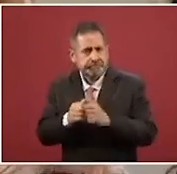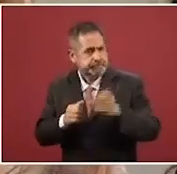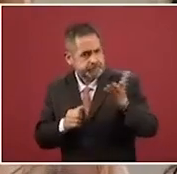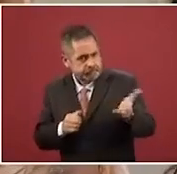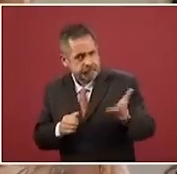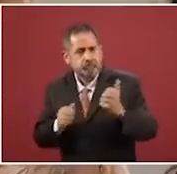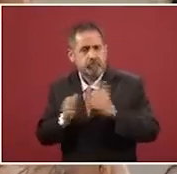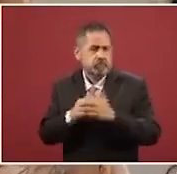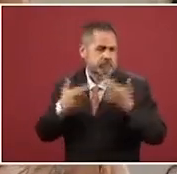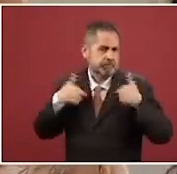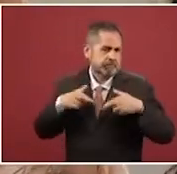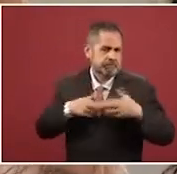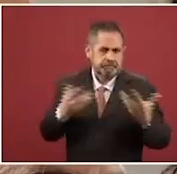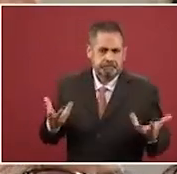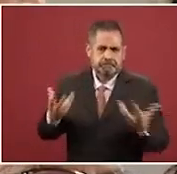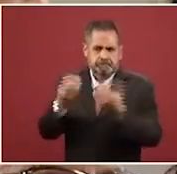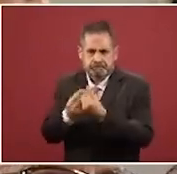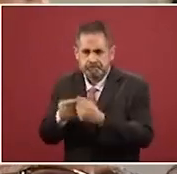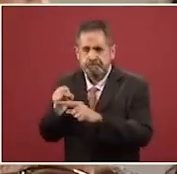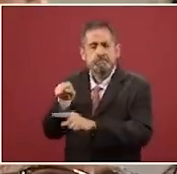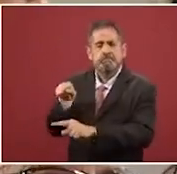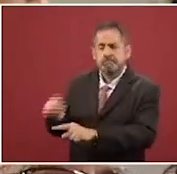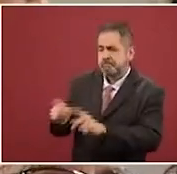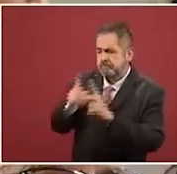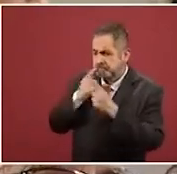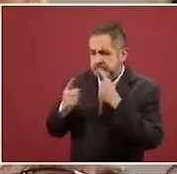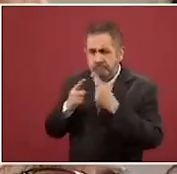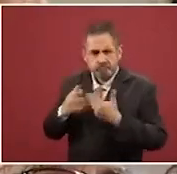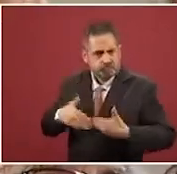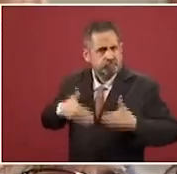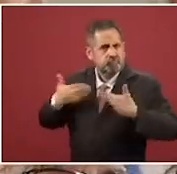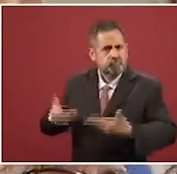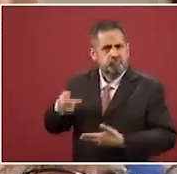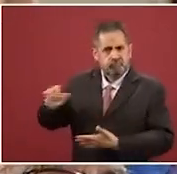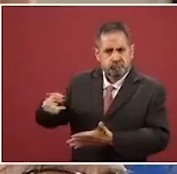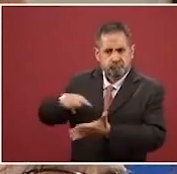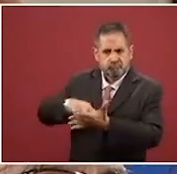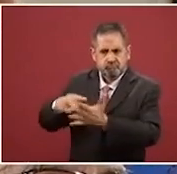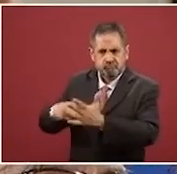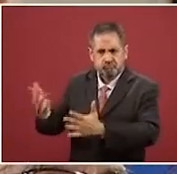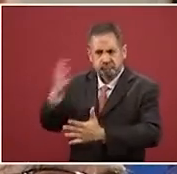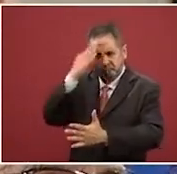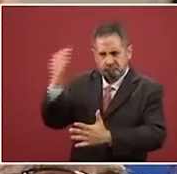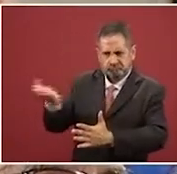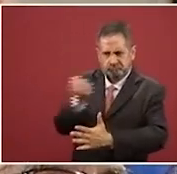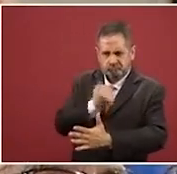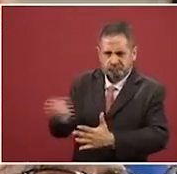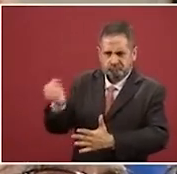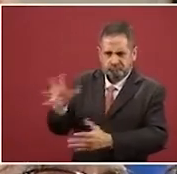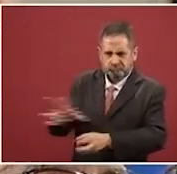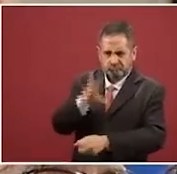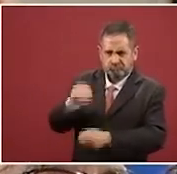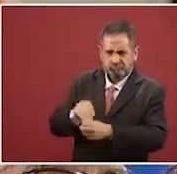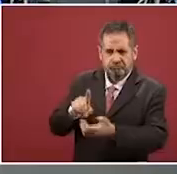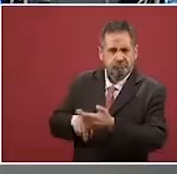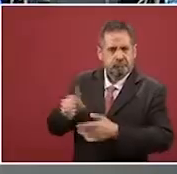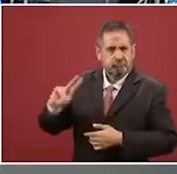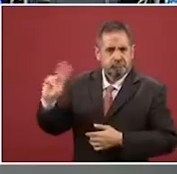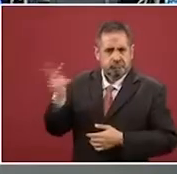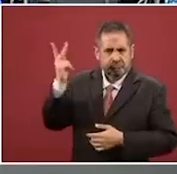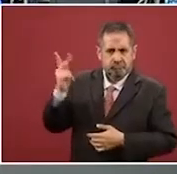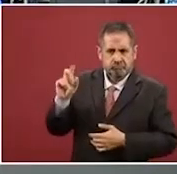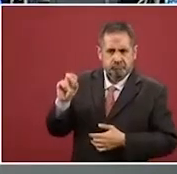alguna representación del tema para que confíen en la ingeniería y conocimientos de la ciencia y tecnología del